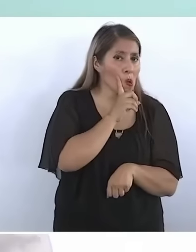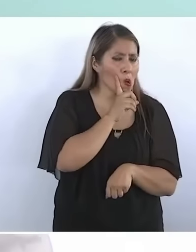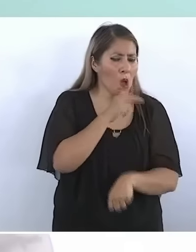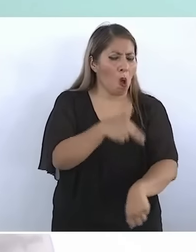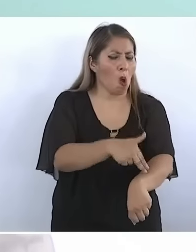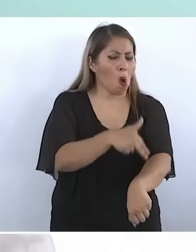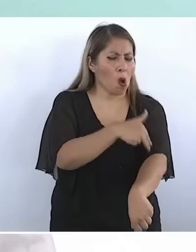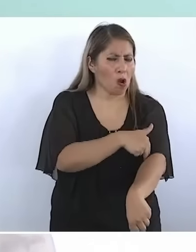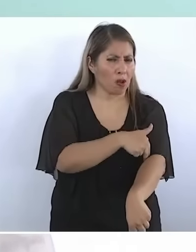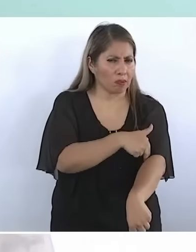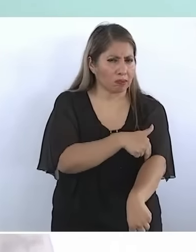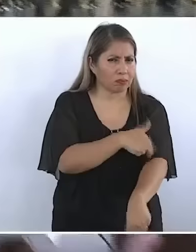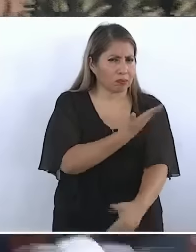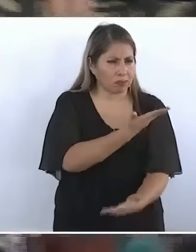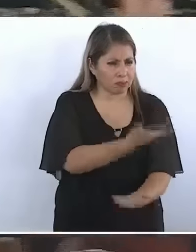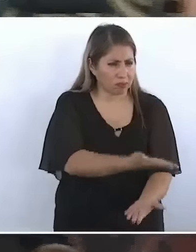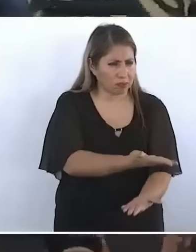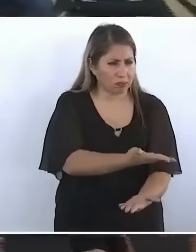honesta,